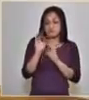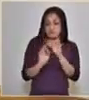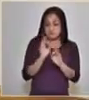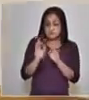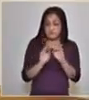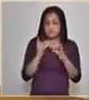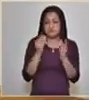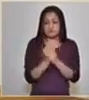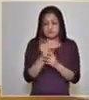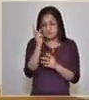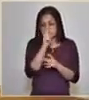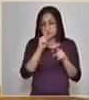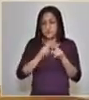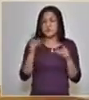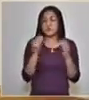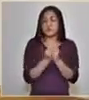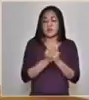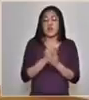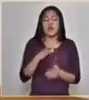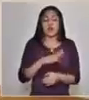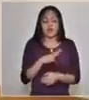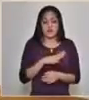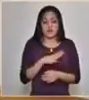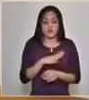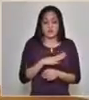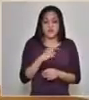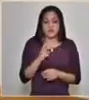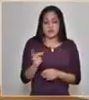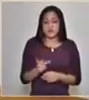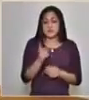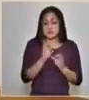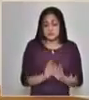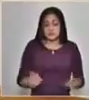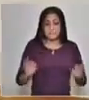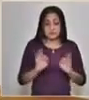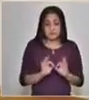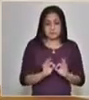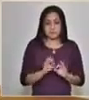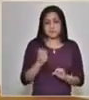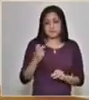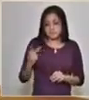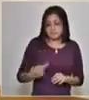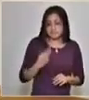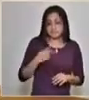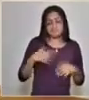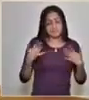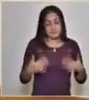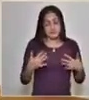Es una pregunta importantísima la que tú haces.